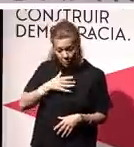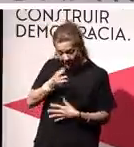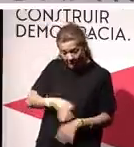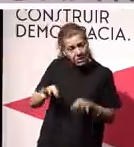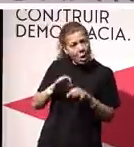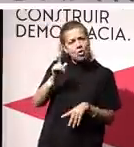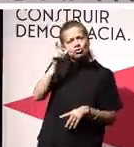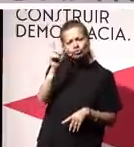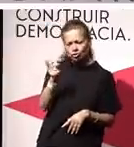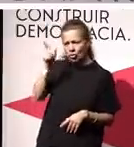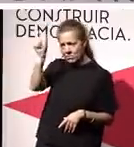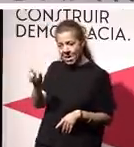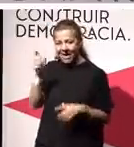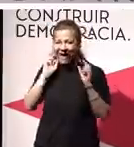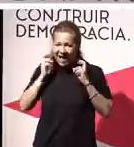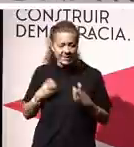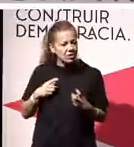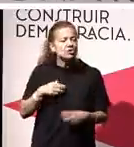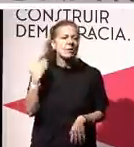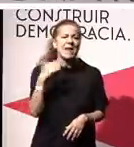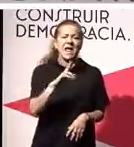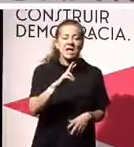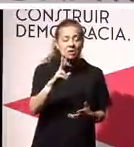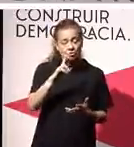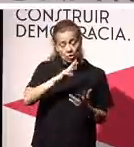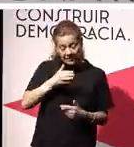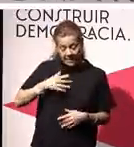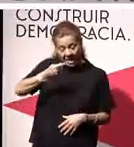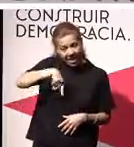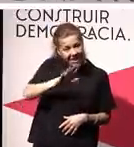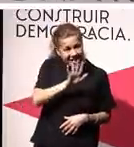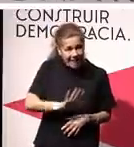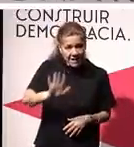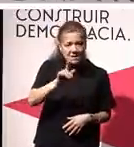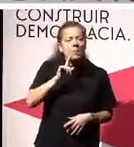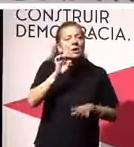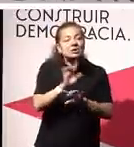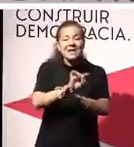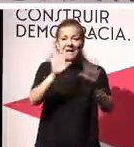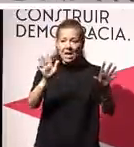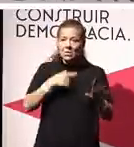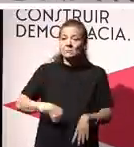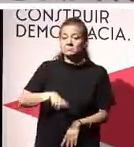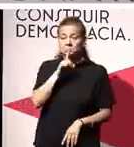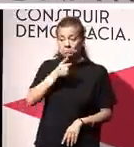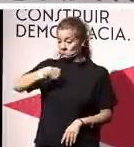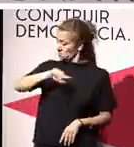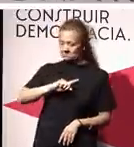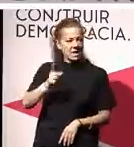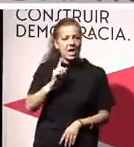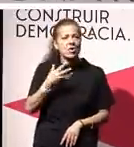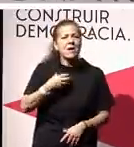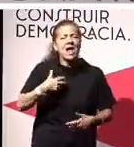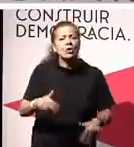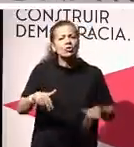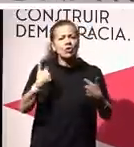solo para Alberto. Es una mala noticia para la democracia de nuestro país. Pero que les quede muy claro, ni nos van a callar ni van a lograr lo que persiguen,